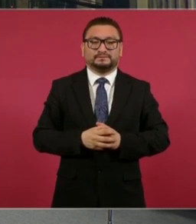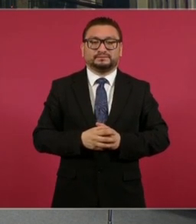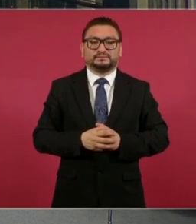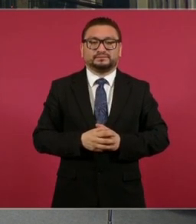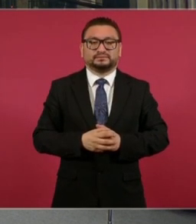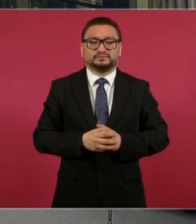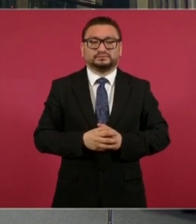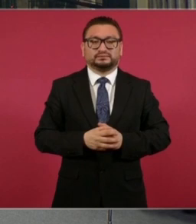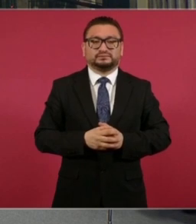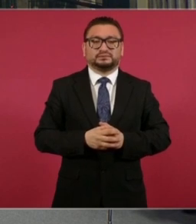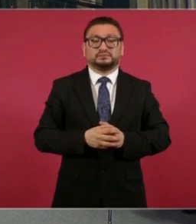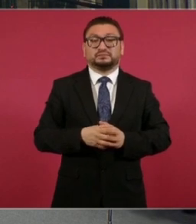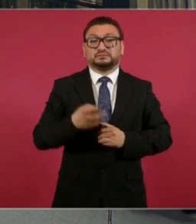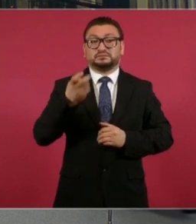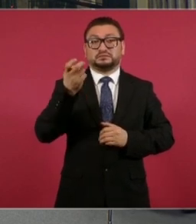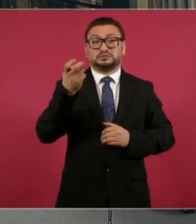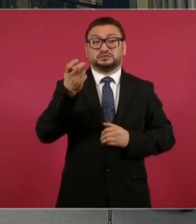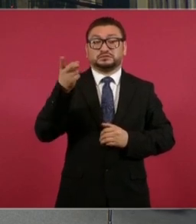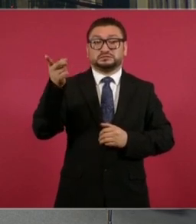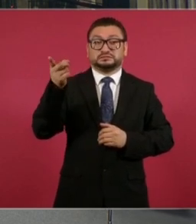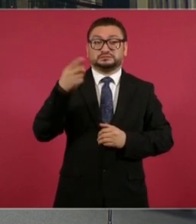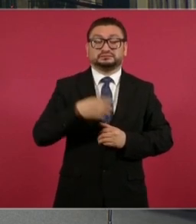primer por